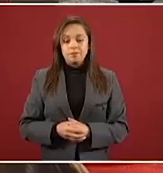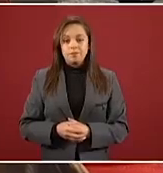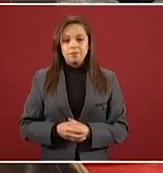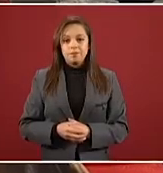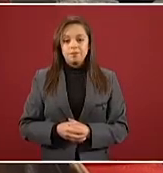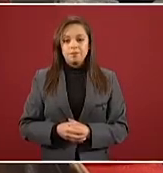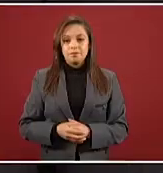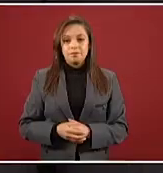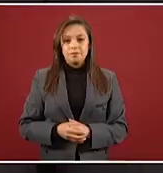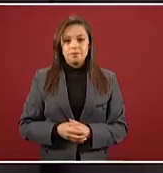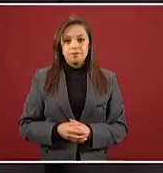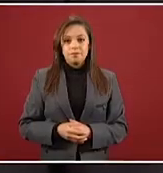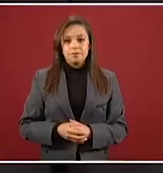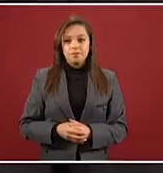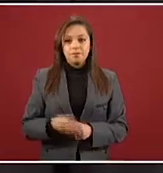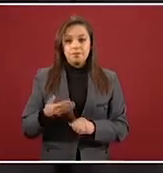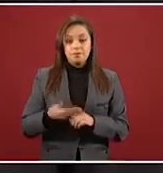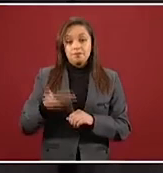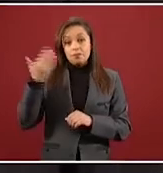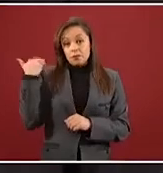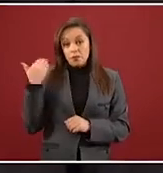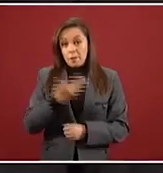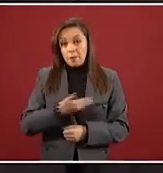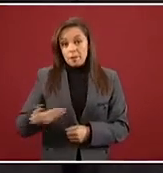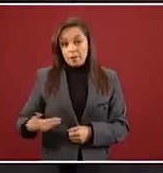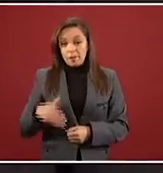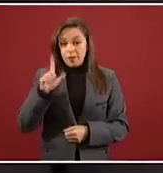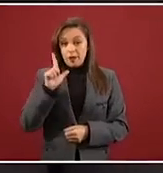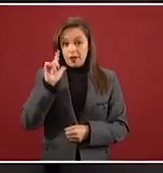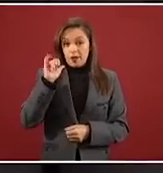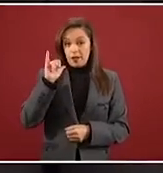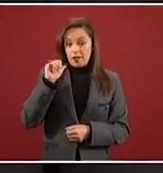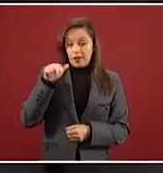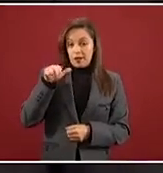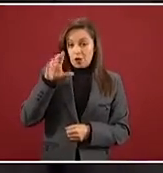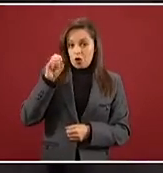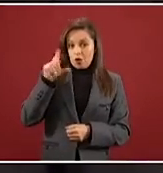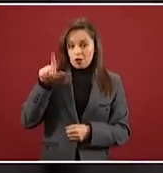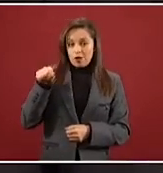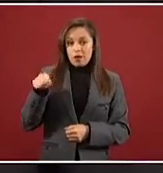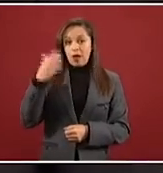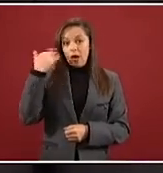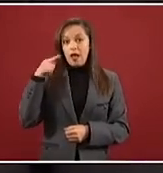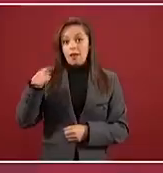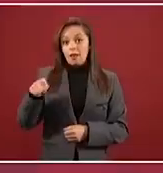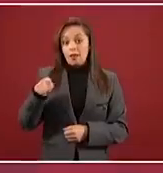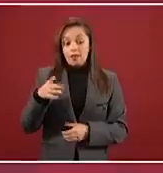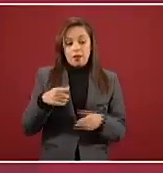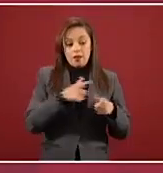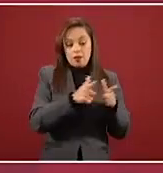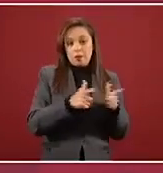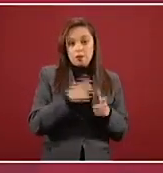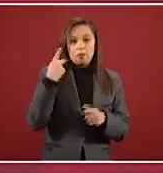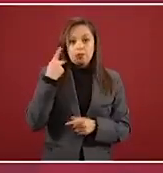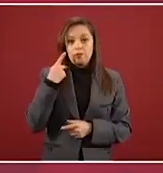cuando el presidente Lincoln, que era republicano, y estaba